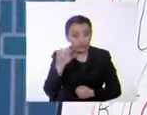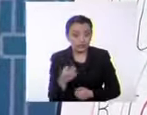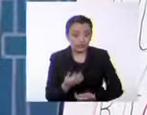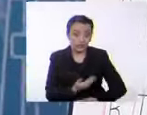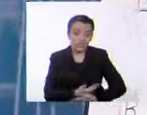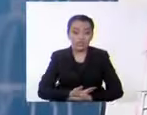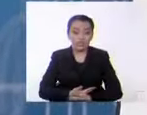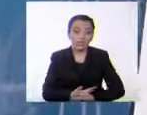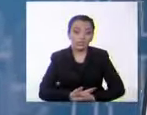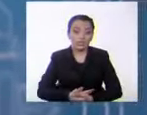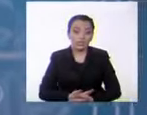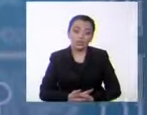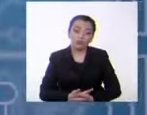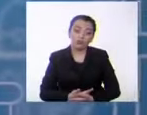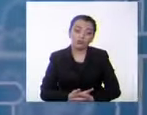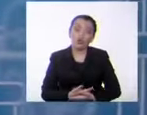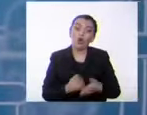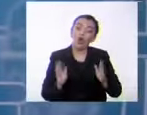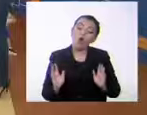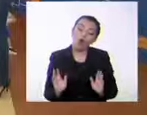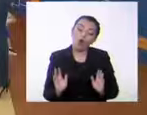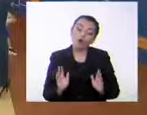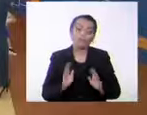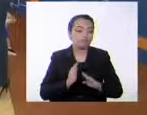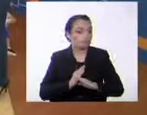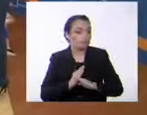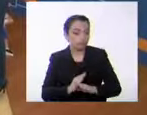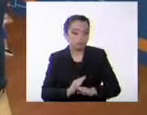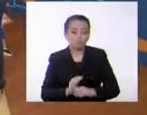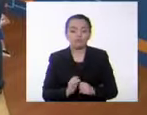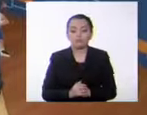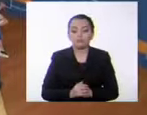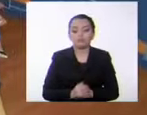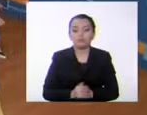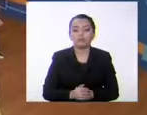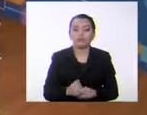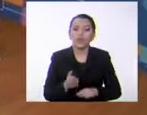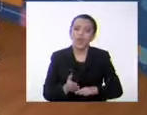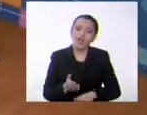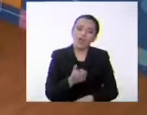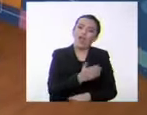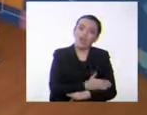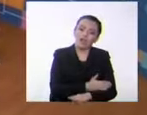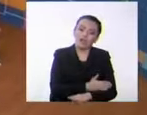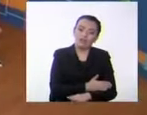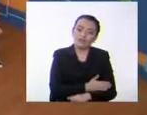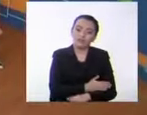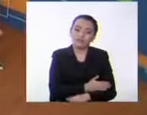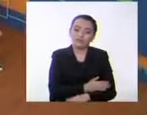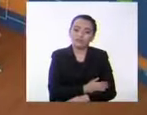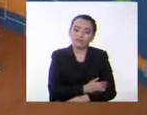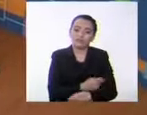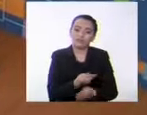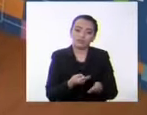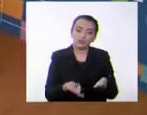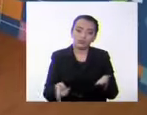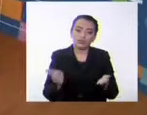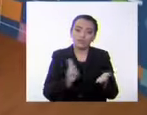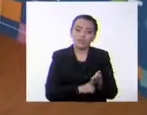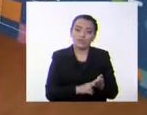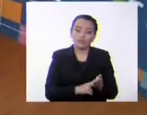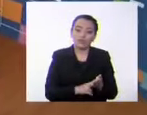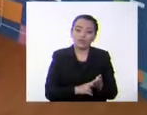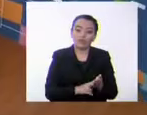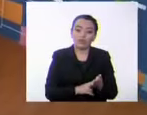no, exacto, sobre su cuerpo. Antes, ¿sabes, Luis, que en el hospital le tenían que pedir la firma al esposo